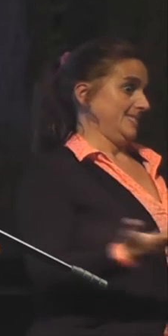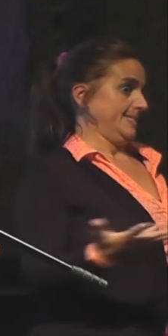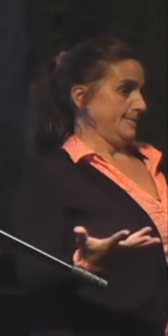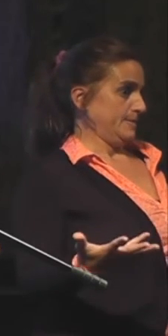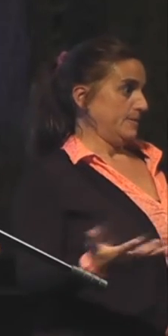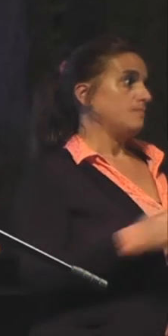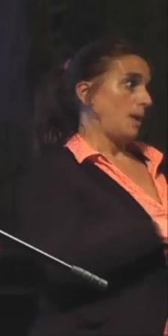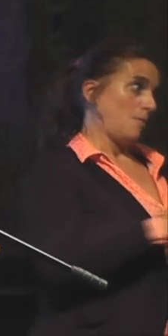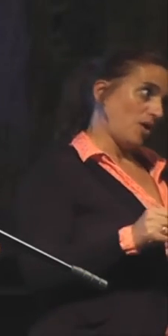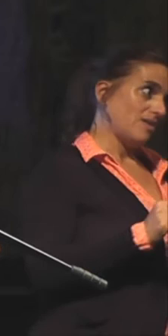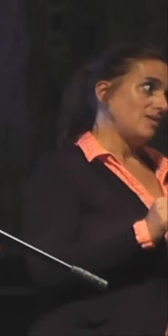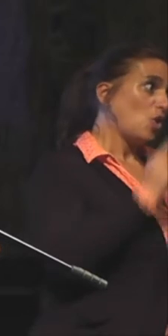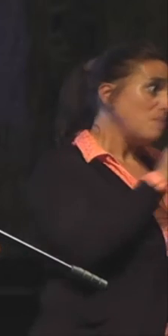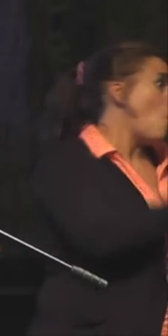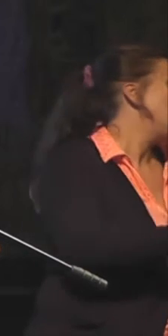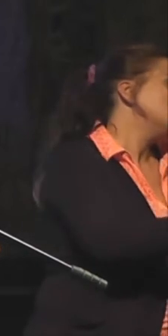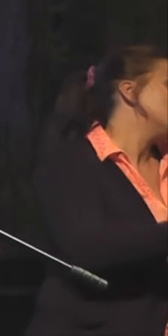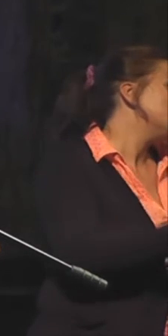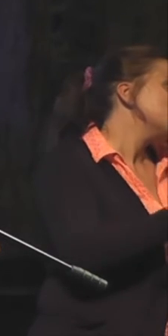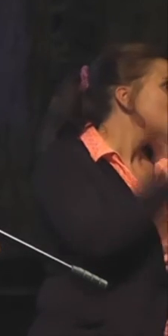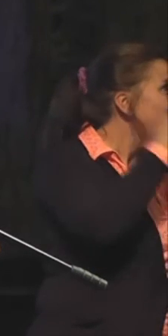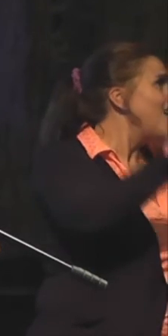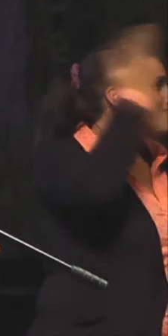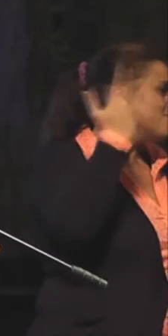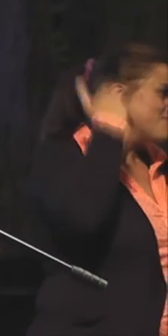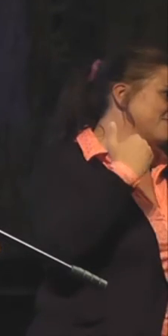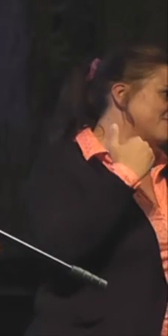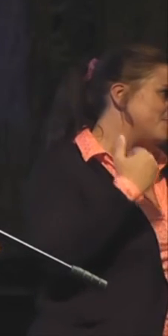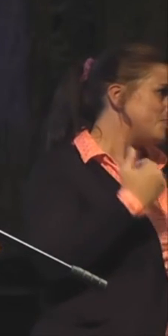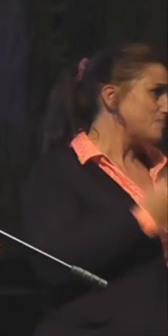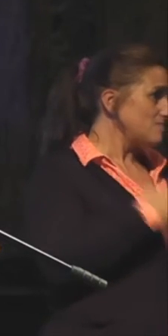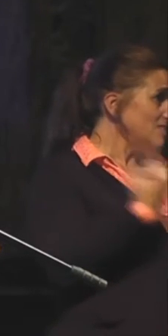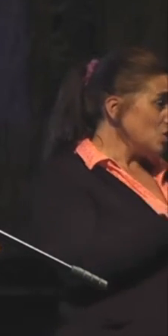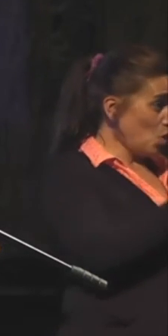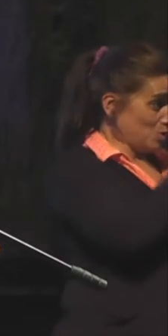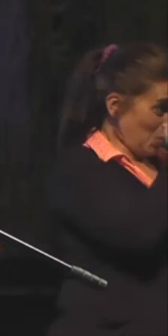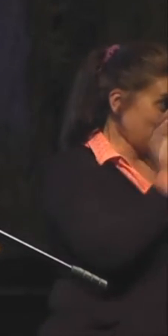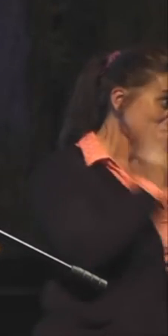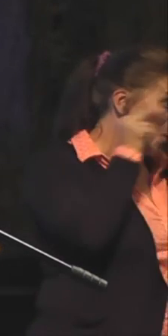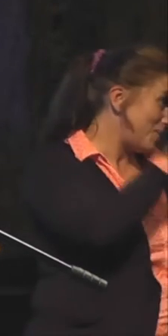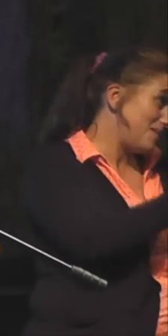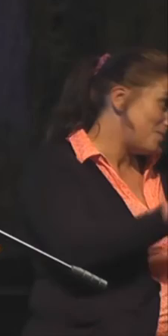combatir eso que wilson nos enrostra va a todos los uruguayos